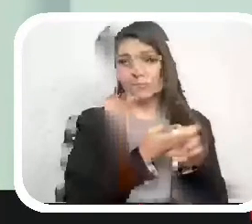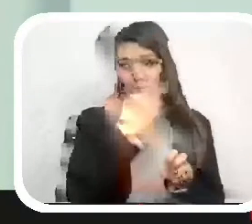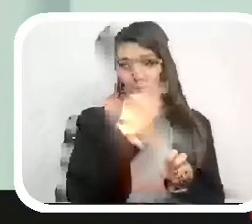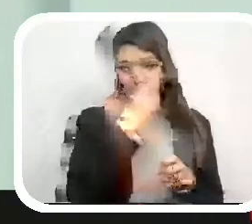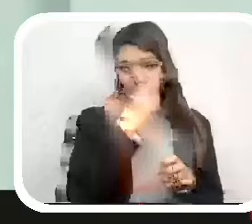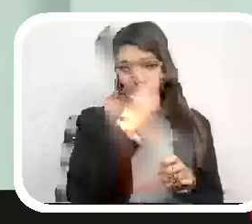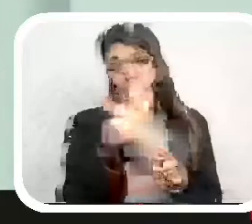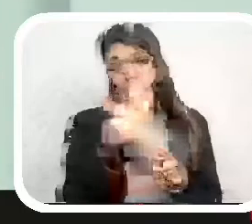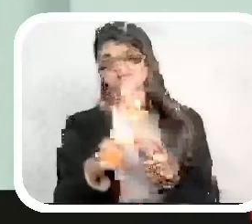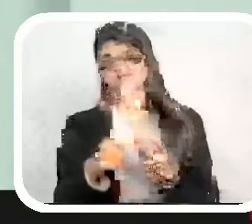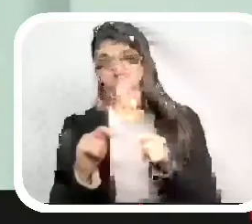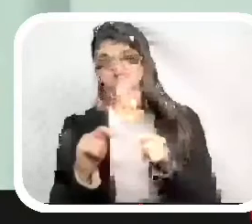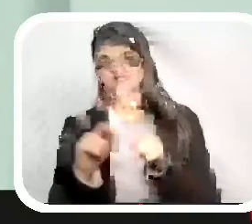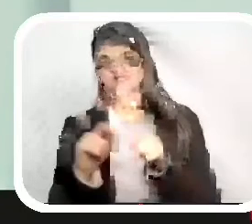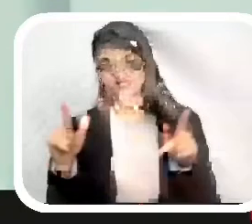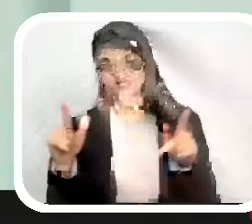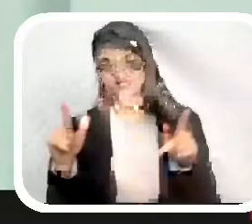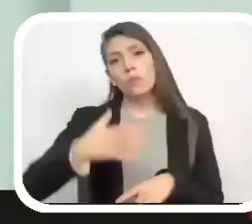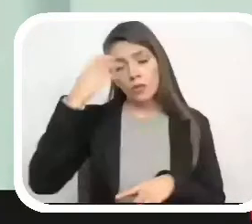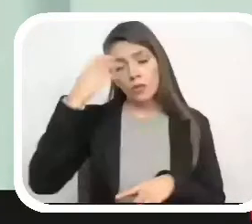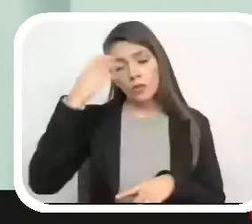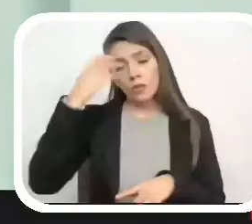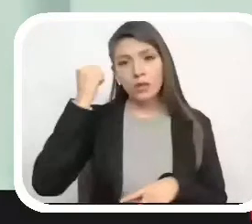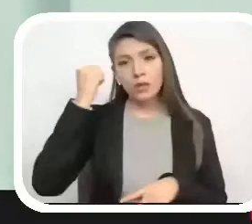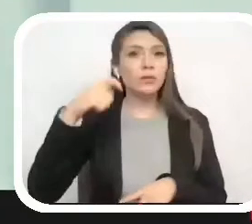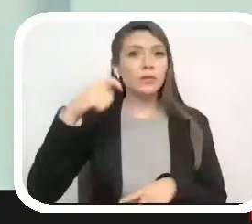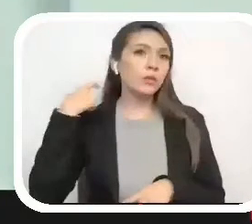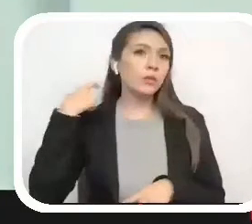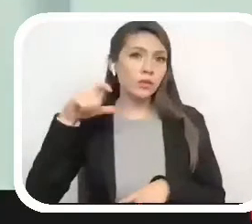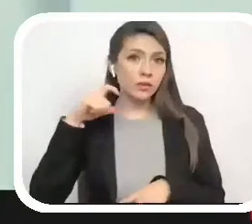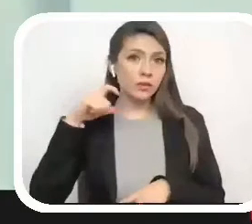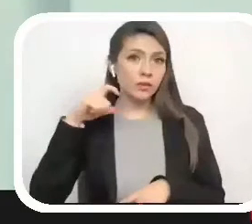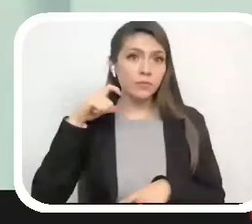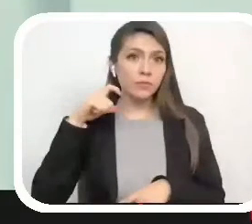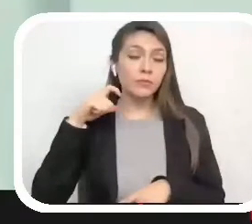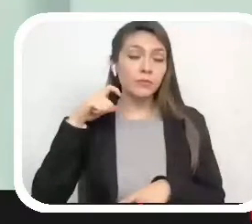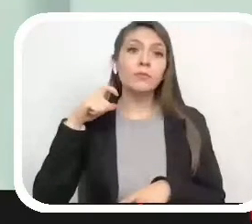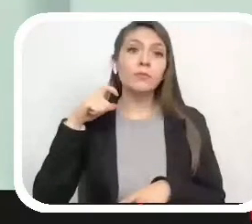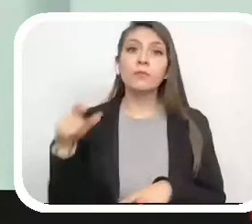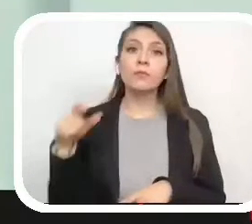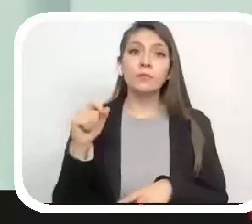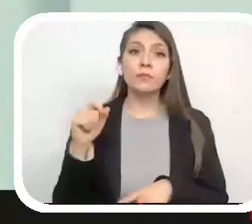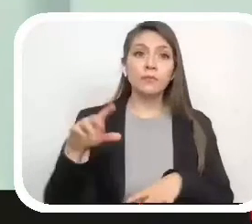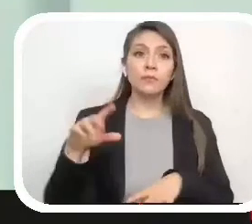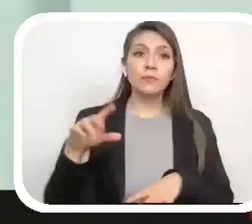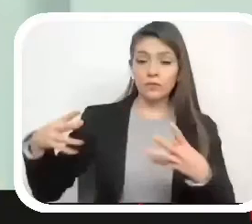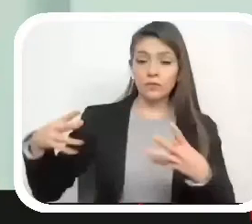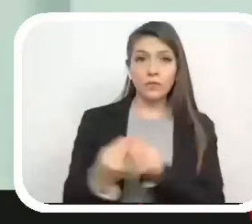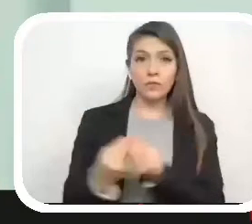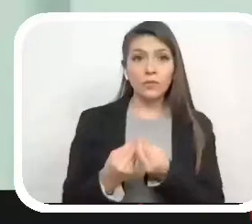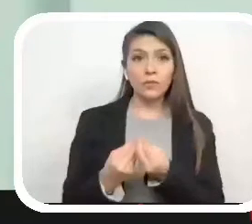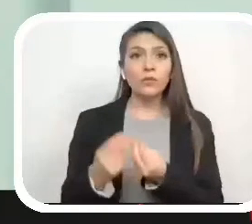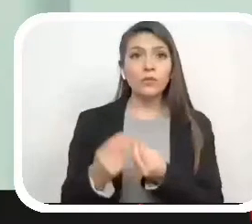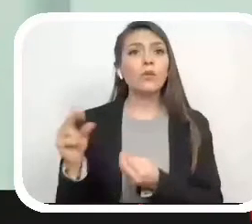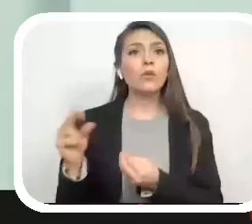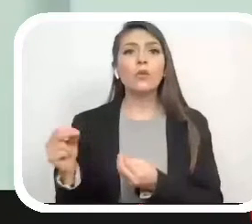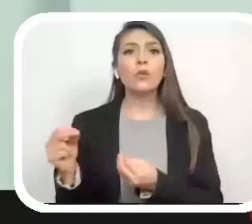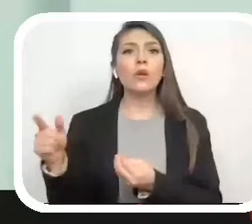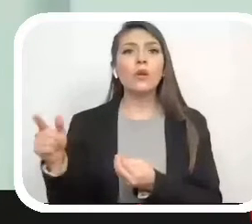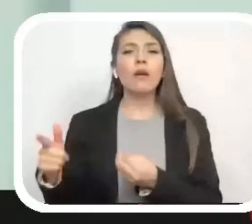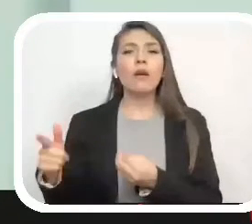Tlaxcala, Morelos y Querétaro, que en conjunto no sobrepasan las 5.000 hectáreas